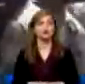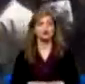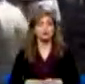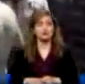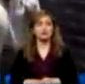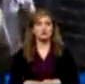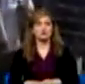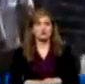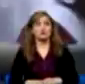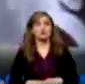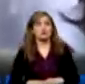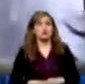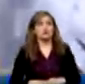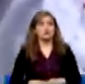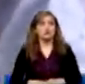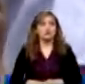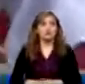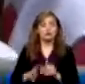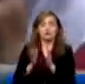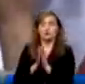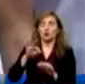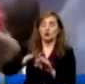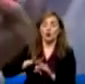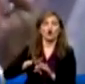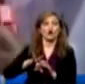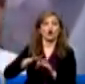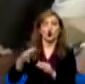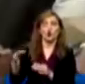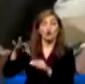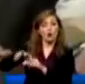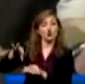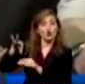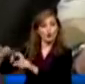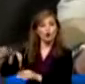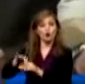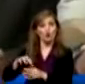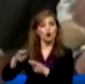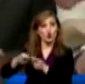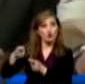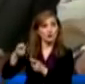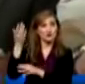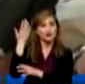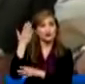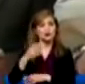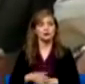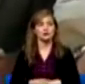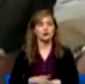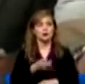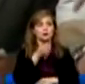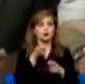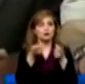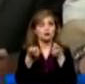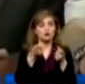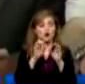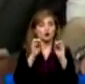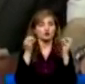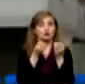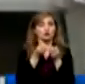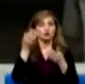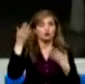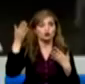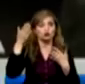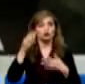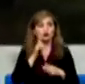Imbabura. Solicitaban el reconteo voto a voto para alcalde de la ciudad. Previamente, en rueda de prensa, los dirigentes de esa organización